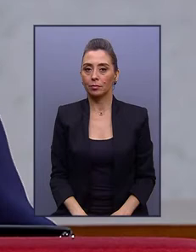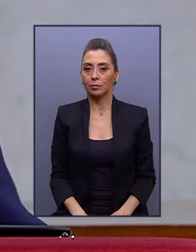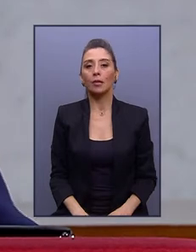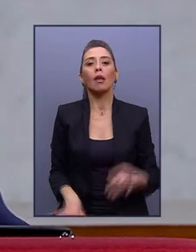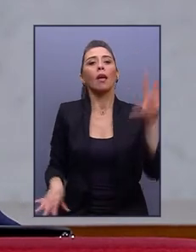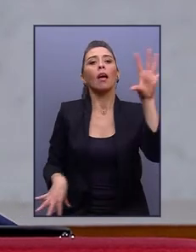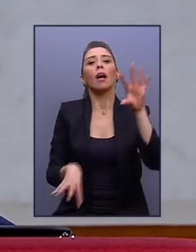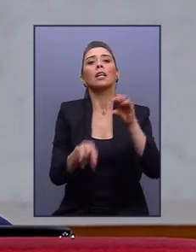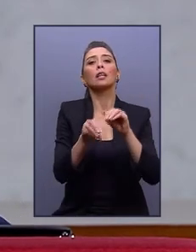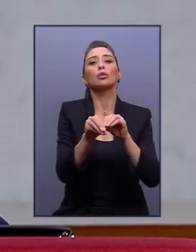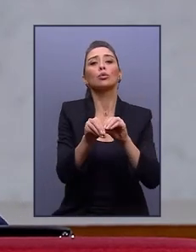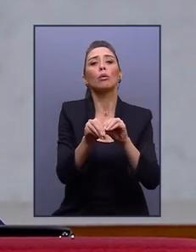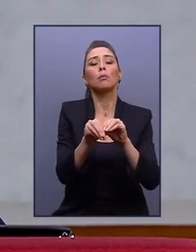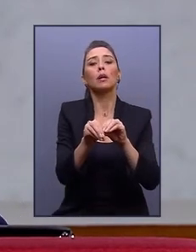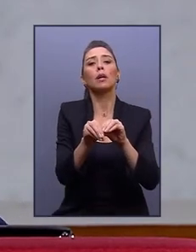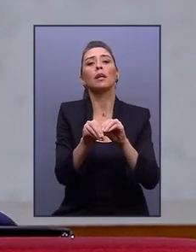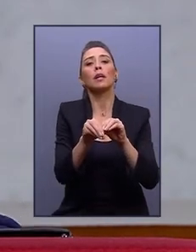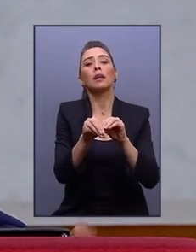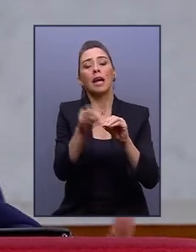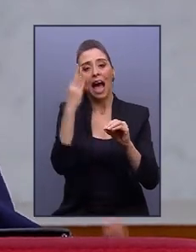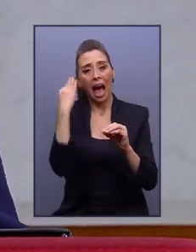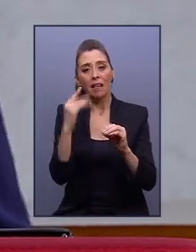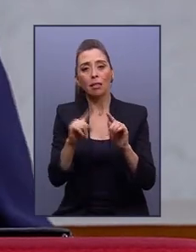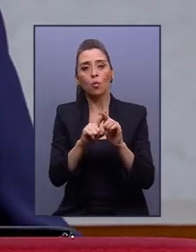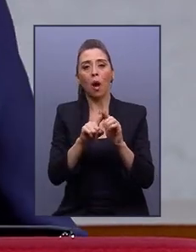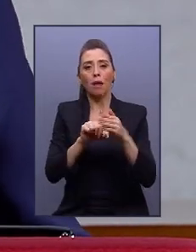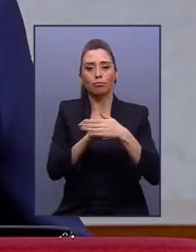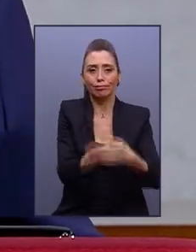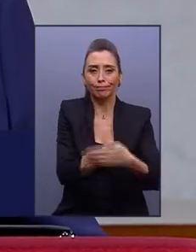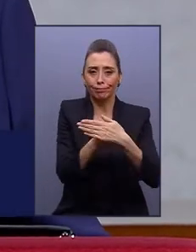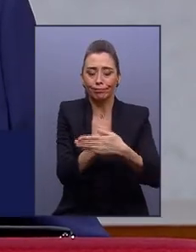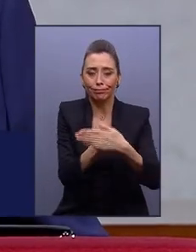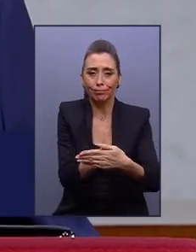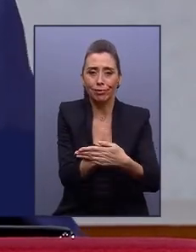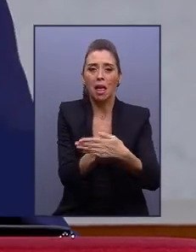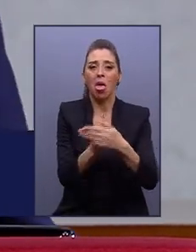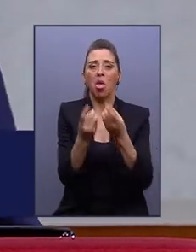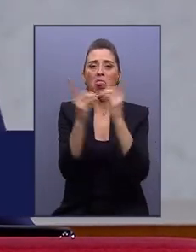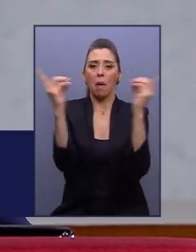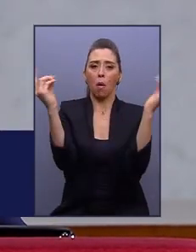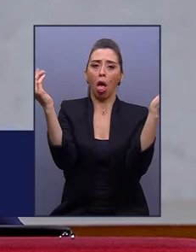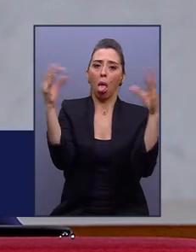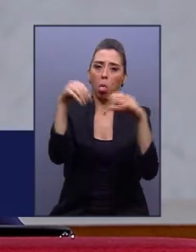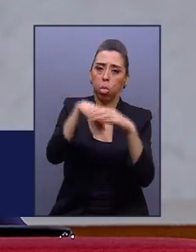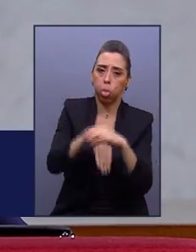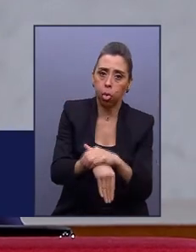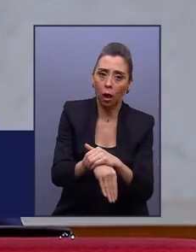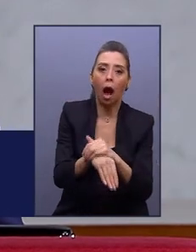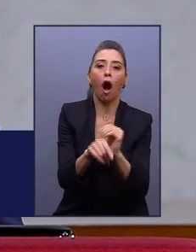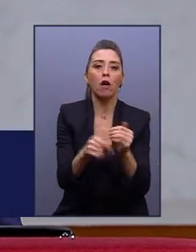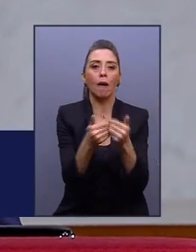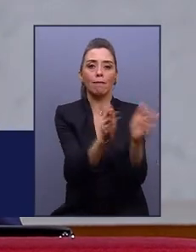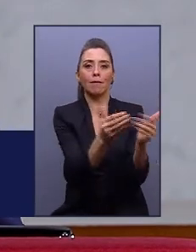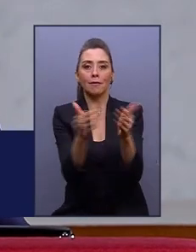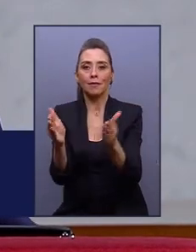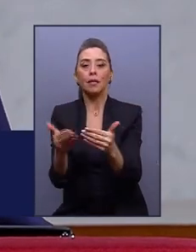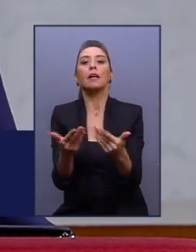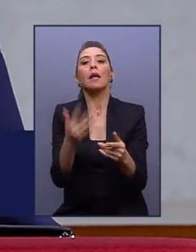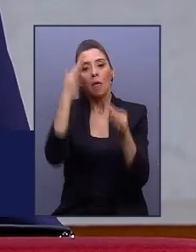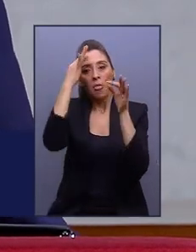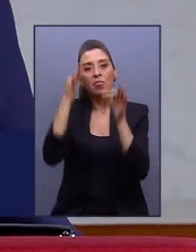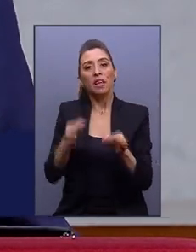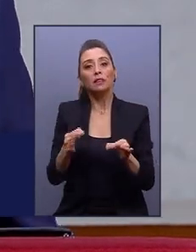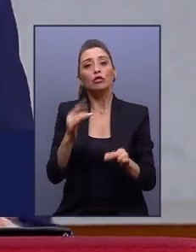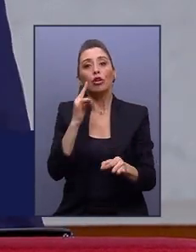En síntesis, hemos roto varios cerrojos que asfixiaban nuestra democracia y hemos puesto en el centro de las decisiones a las ciudadanas y ciudadanos de